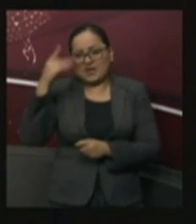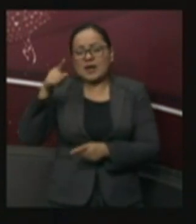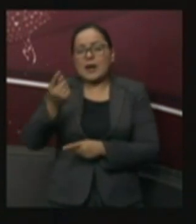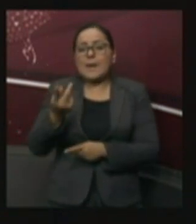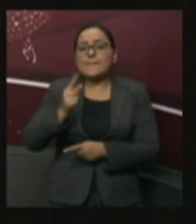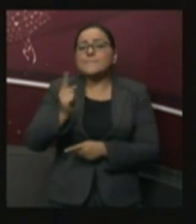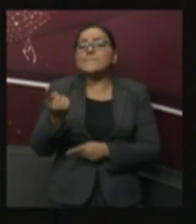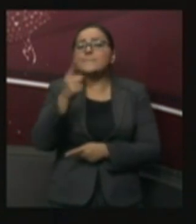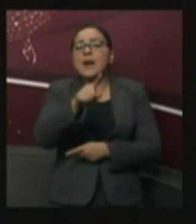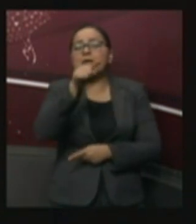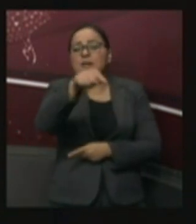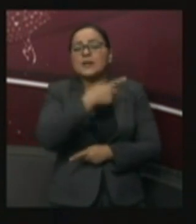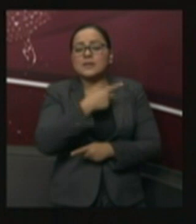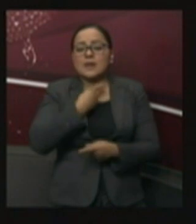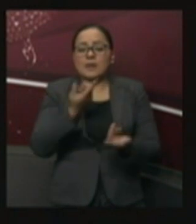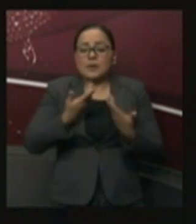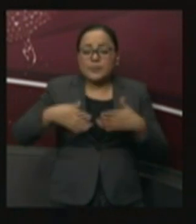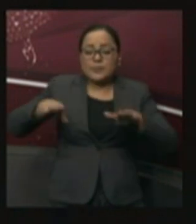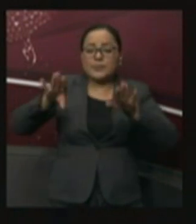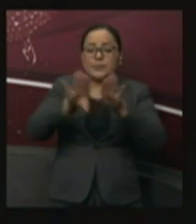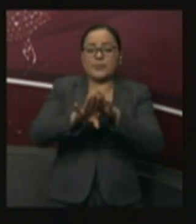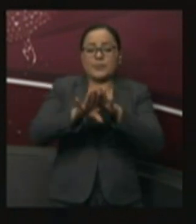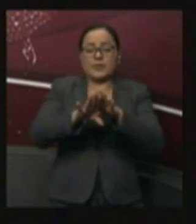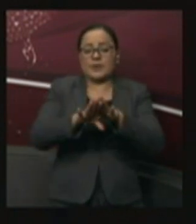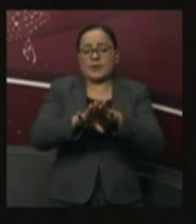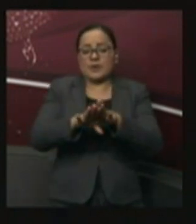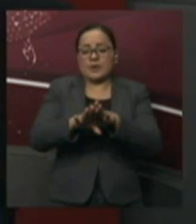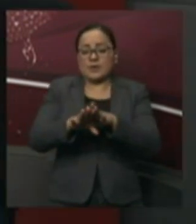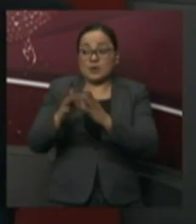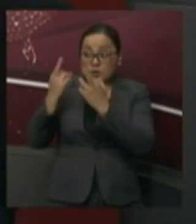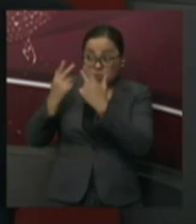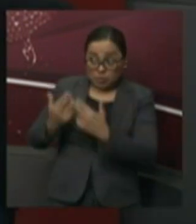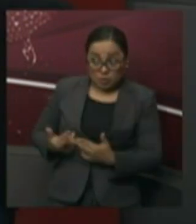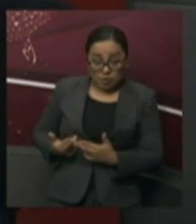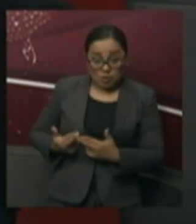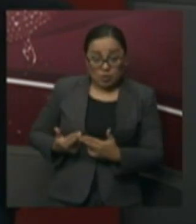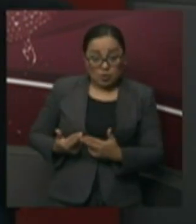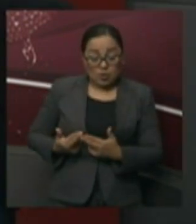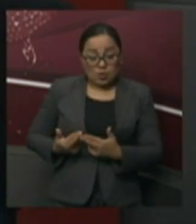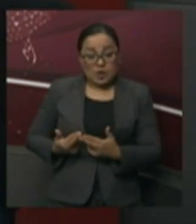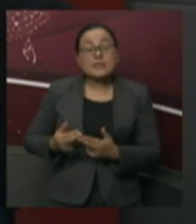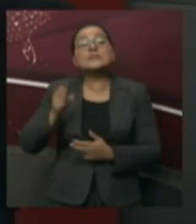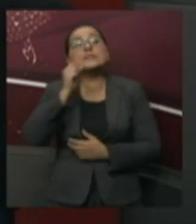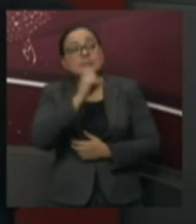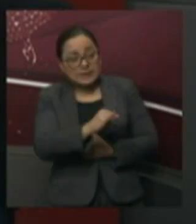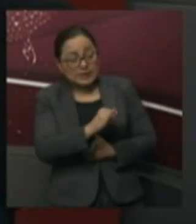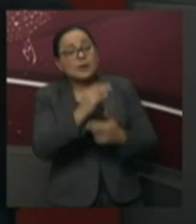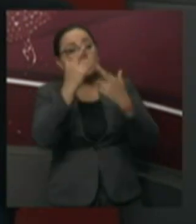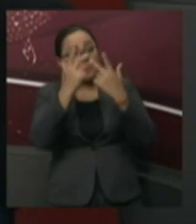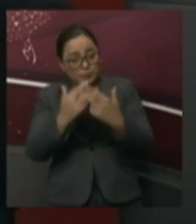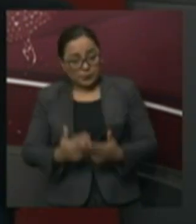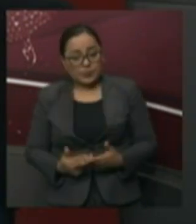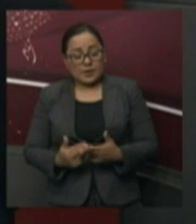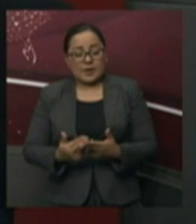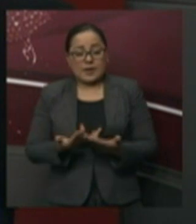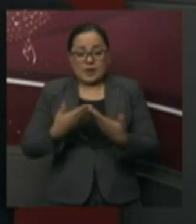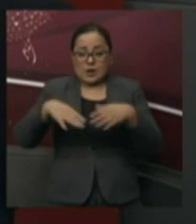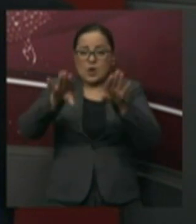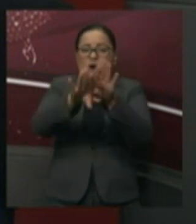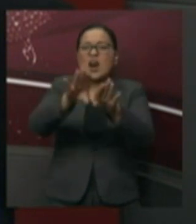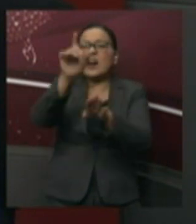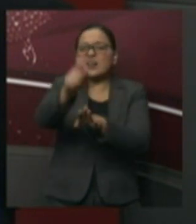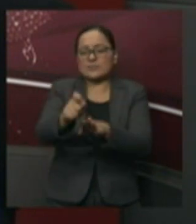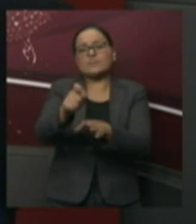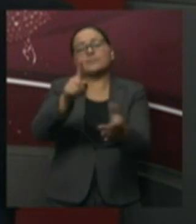encalar el mural. Sin destruirlo, solo ocultarlo. No, destruyéndolo. Okay. La ocultación implica